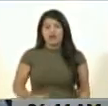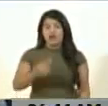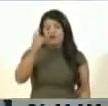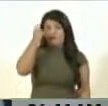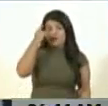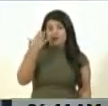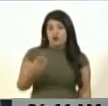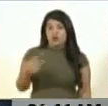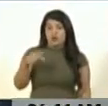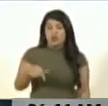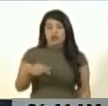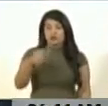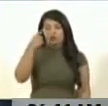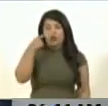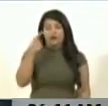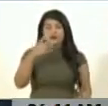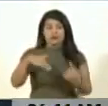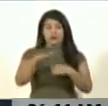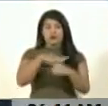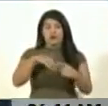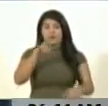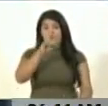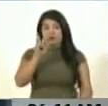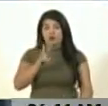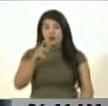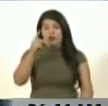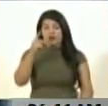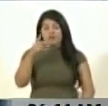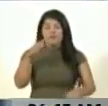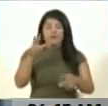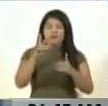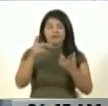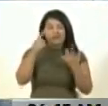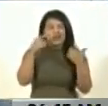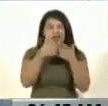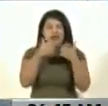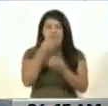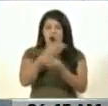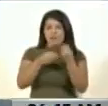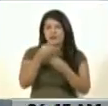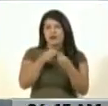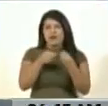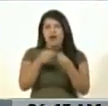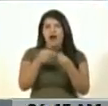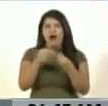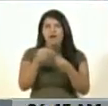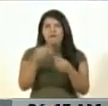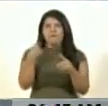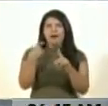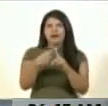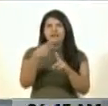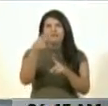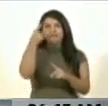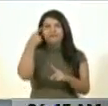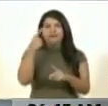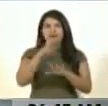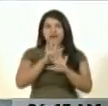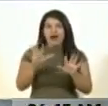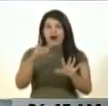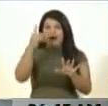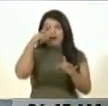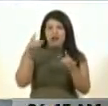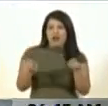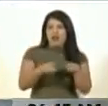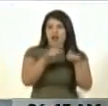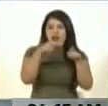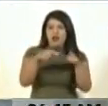por la situación que vivía el país a través de esa guerra económica y que en uno de sus apéndices estaba